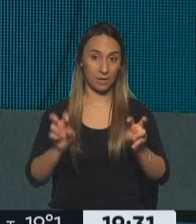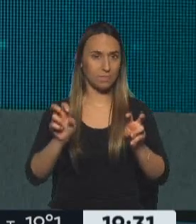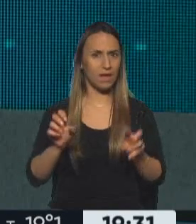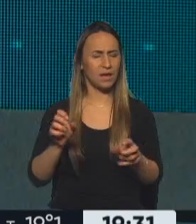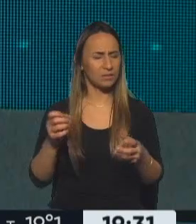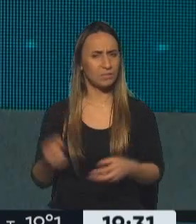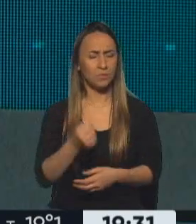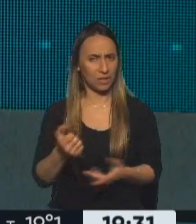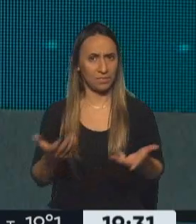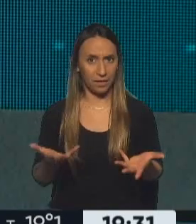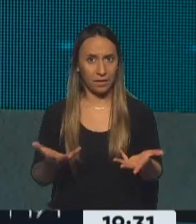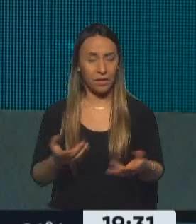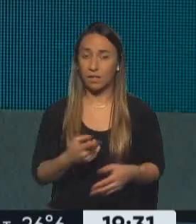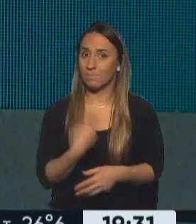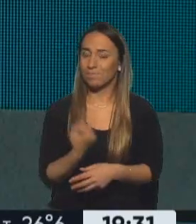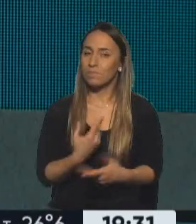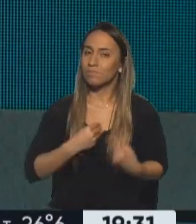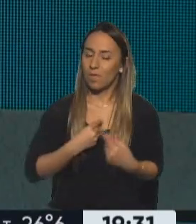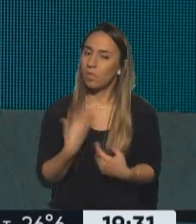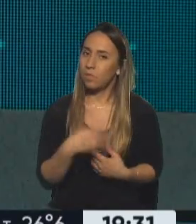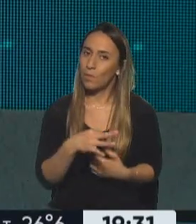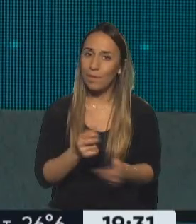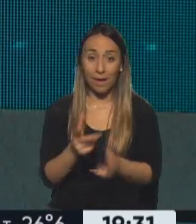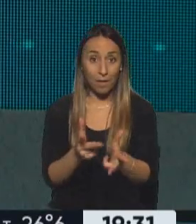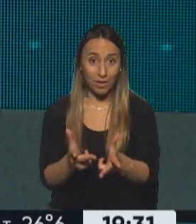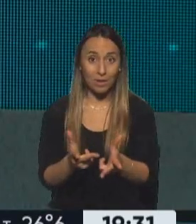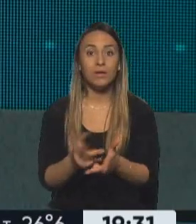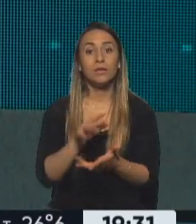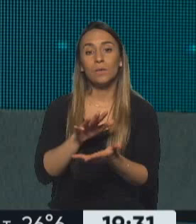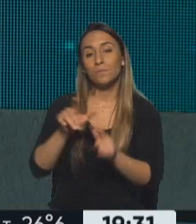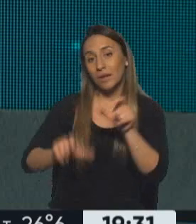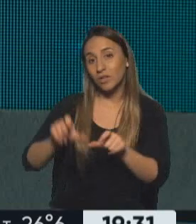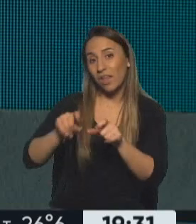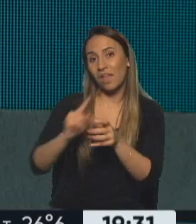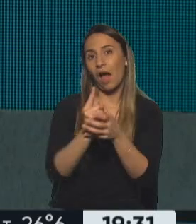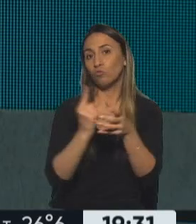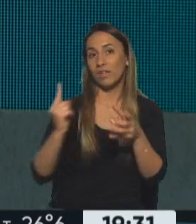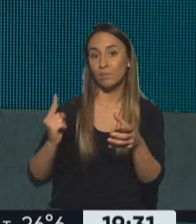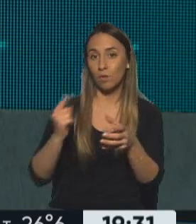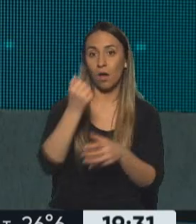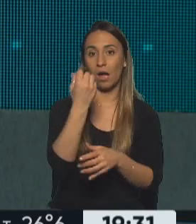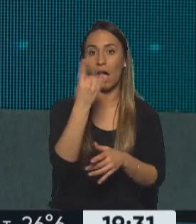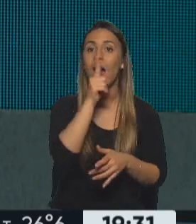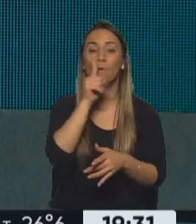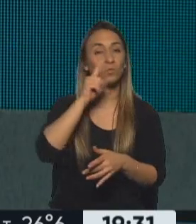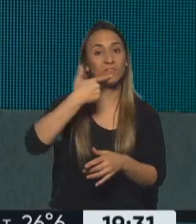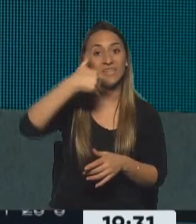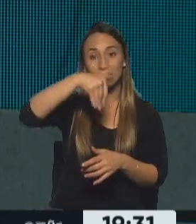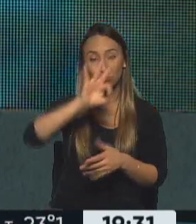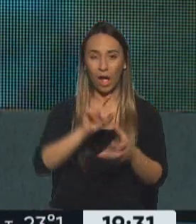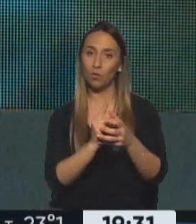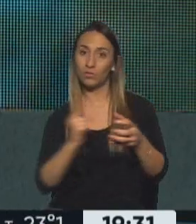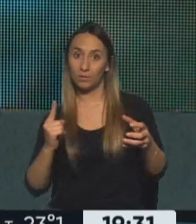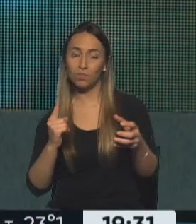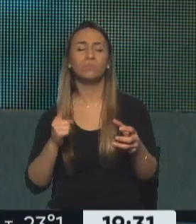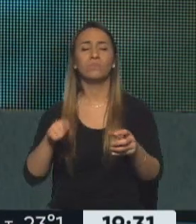muy necesario de abordar y que tiene que ver con las personas con autismos, con las chicas, los chicos, las niñas, los niños, los